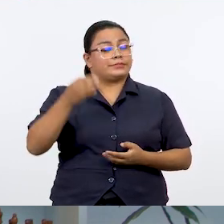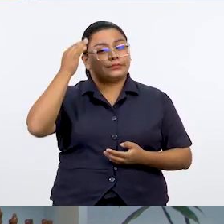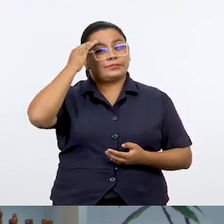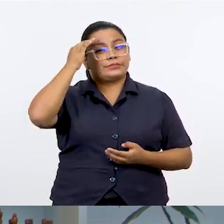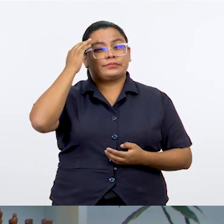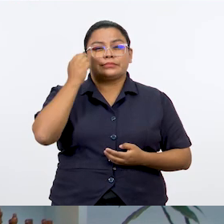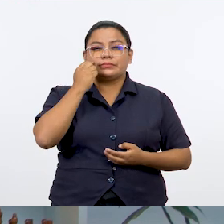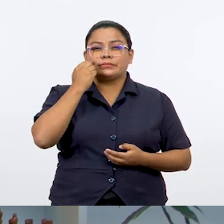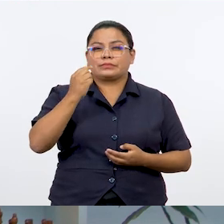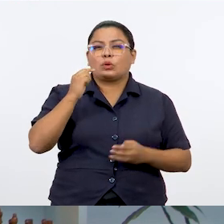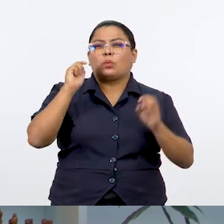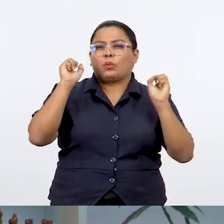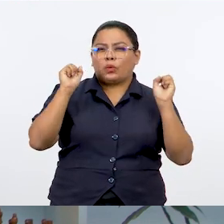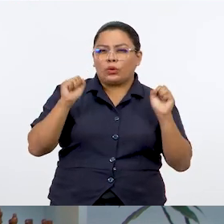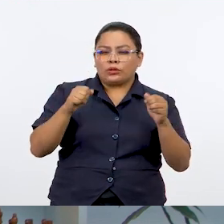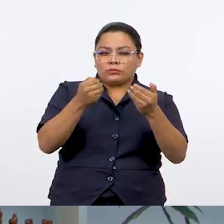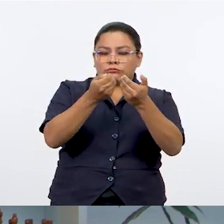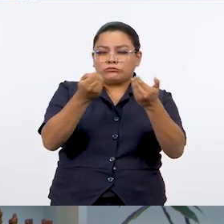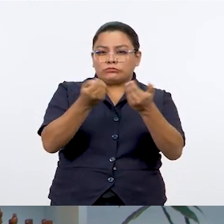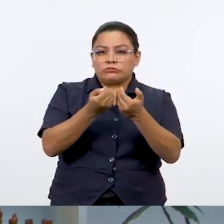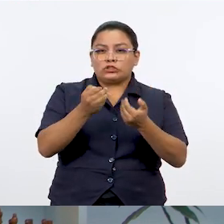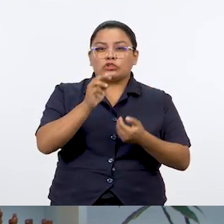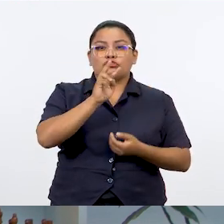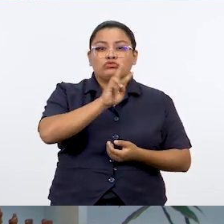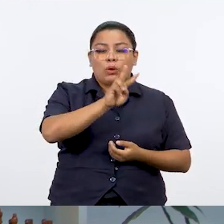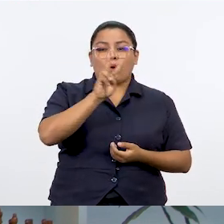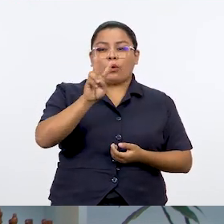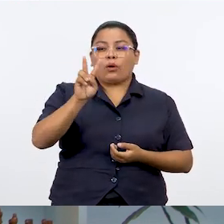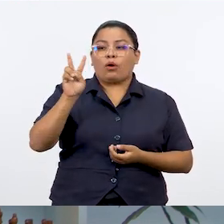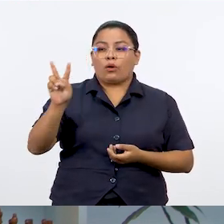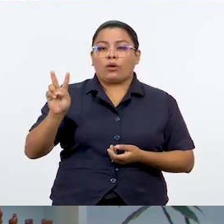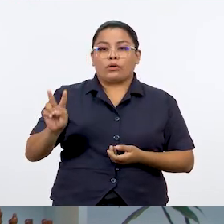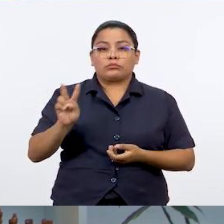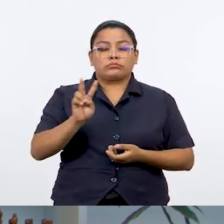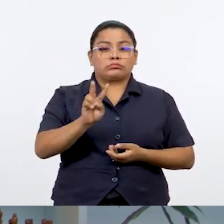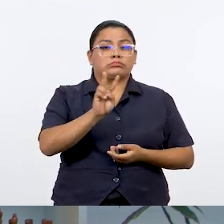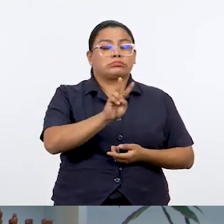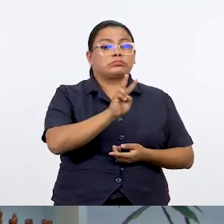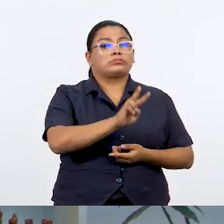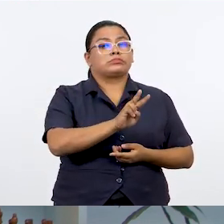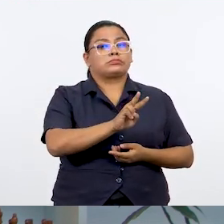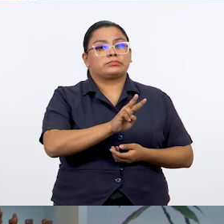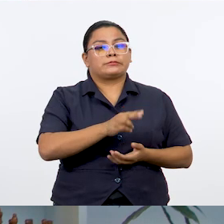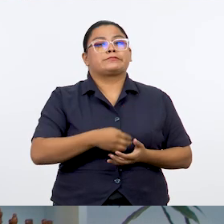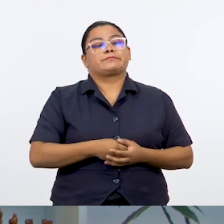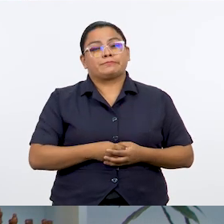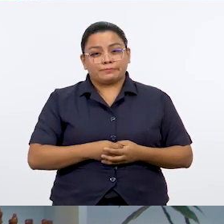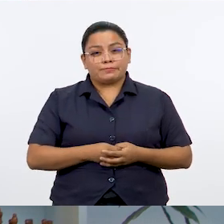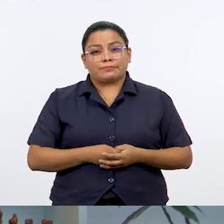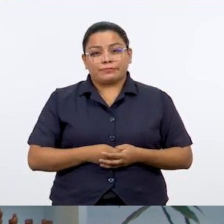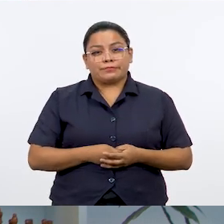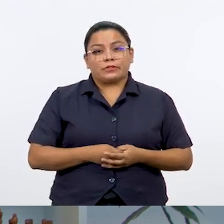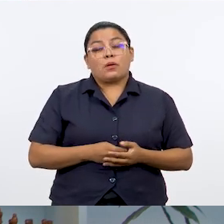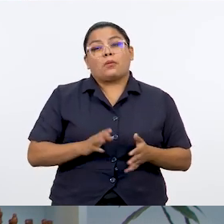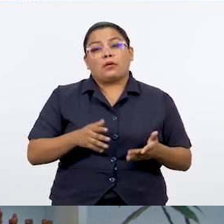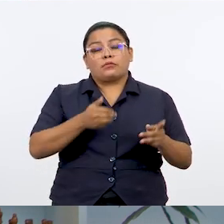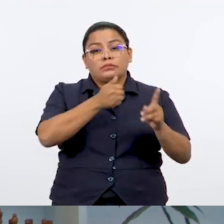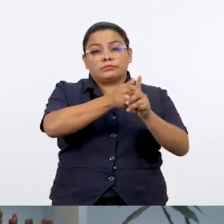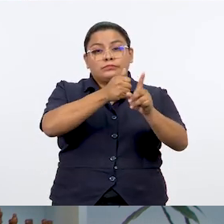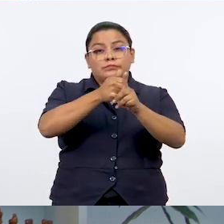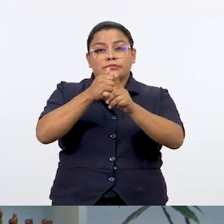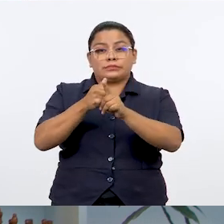cuenta que podríamos repartir 2 girasoles en cada uno de estos cuadritos, porque cada uno de